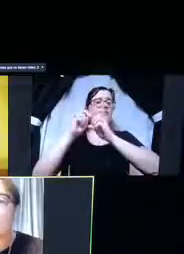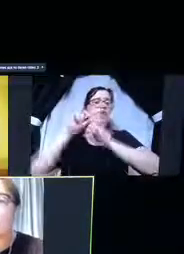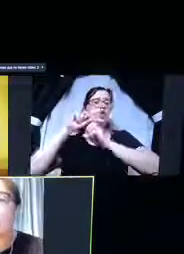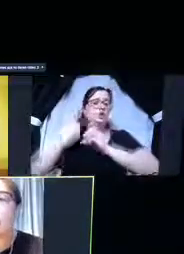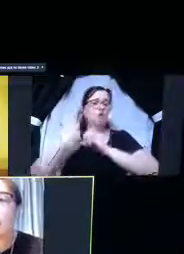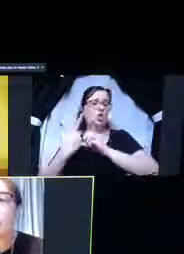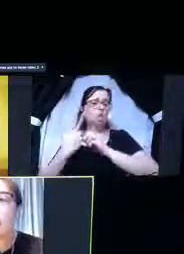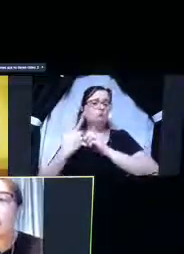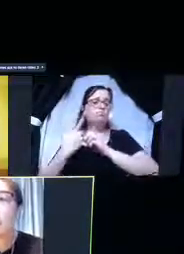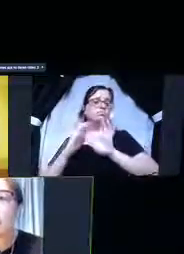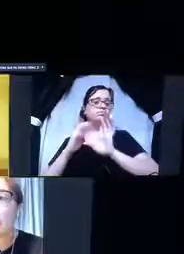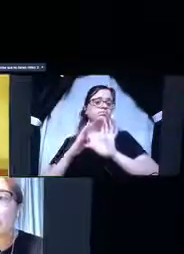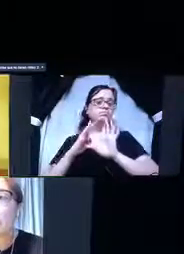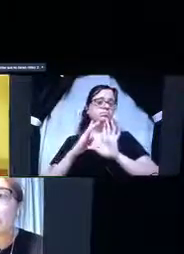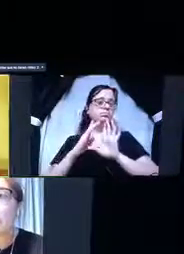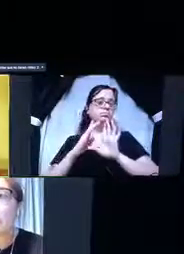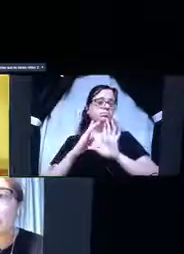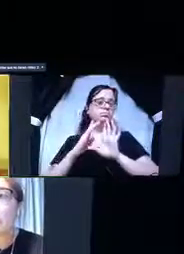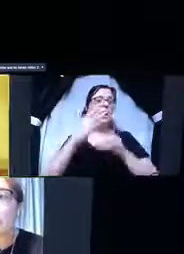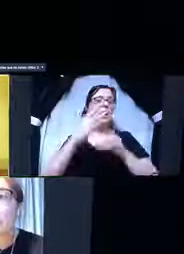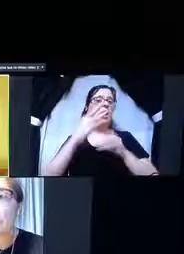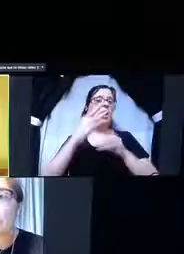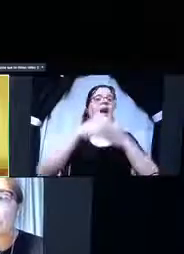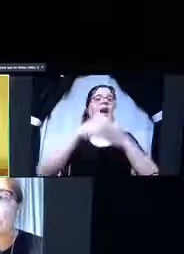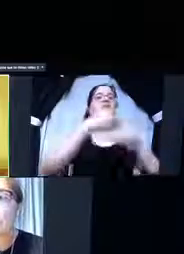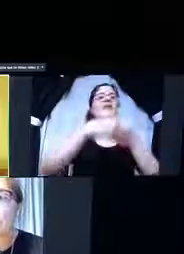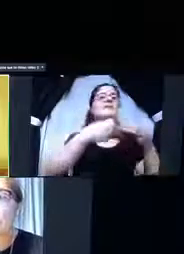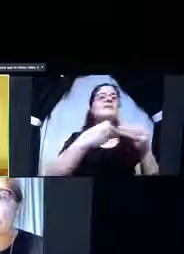sumando. Andamiaje a la familia.